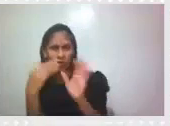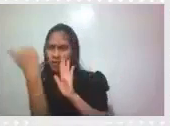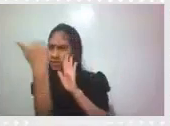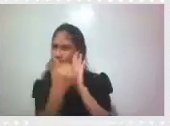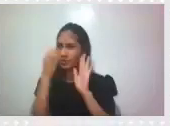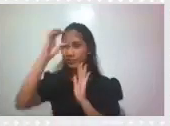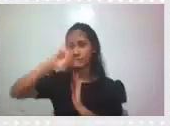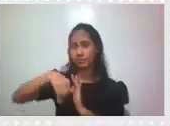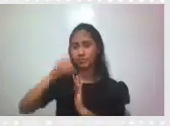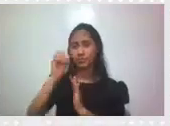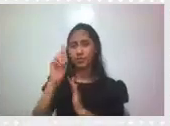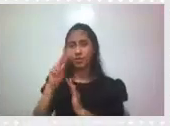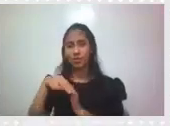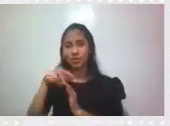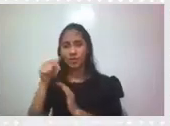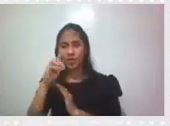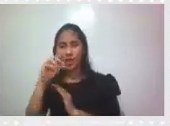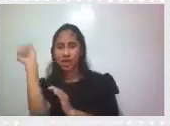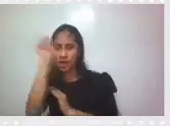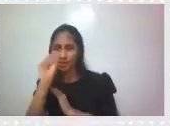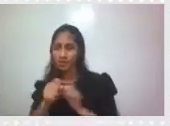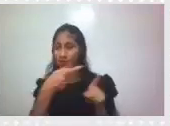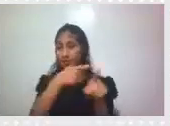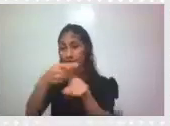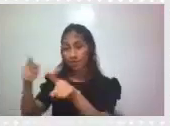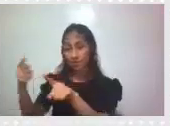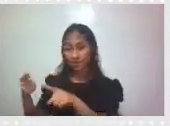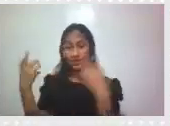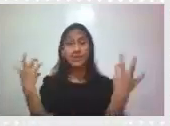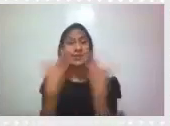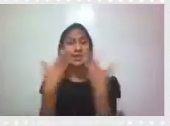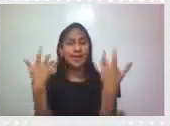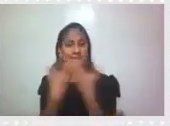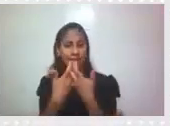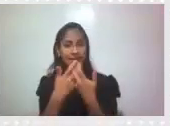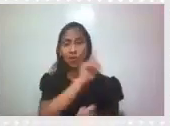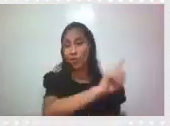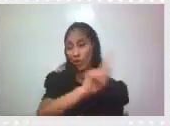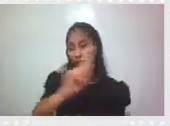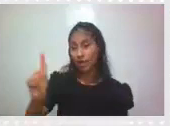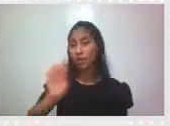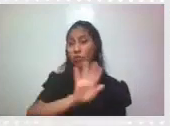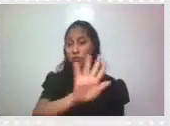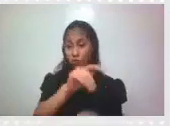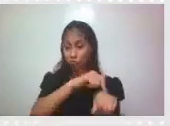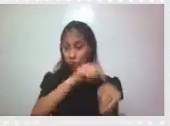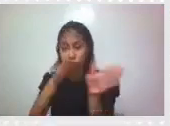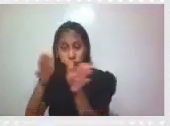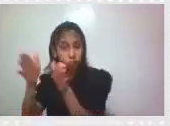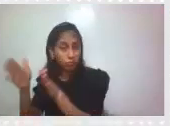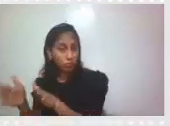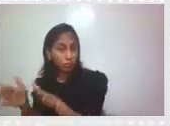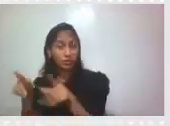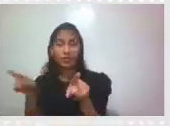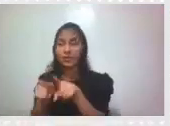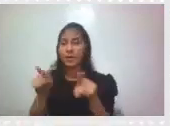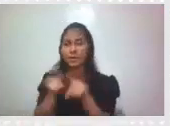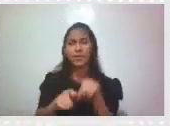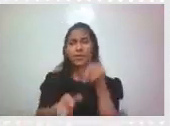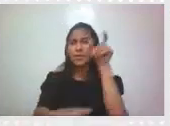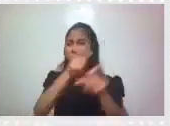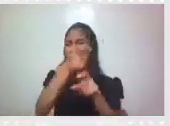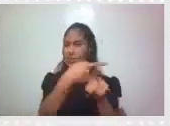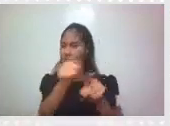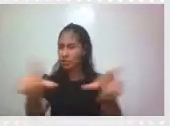microjornadas informativas, que se adaptan a los tiempos y necesidades de los distintos públicos a quienes nos